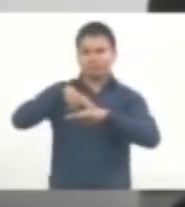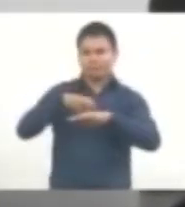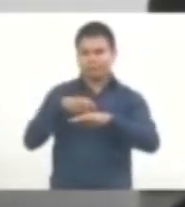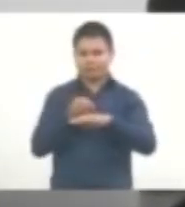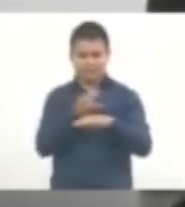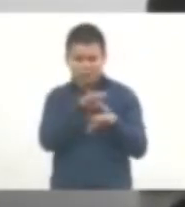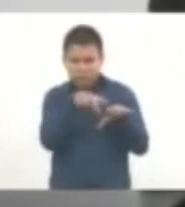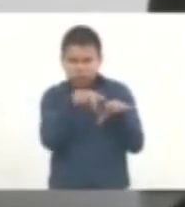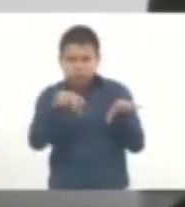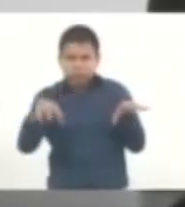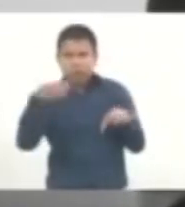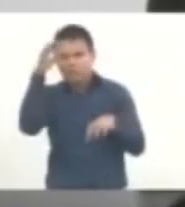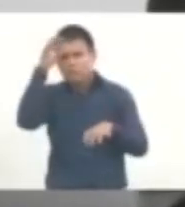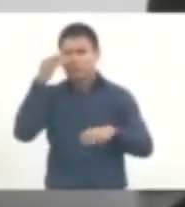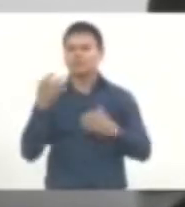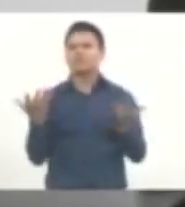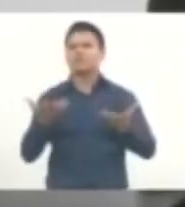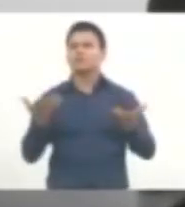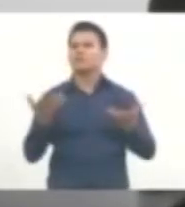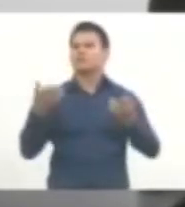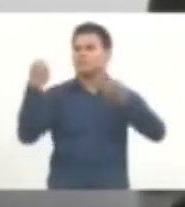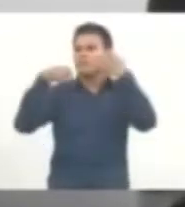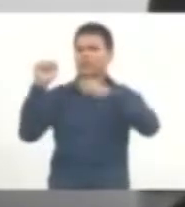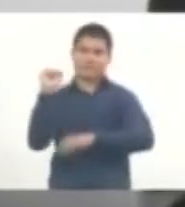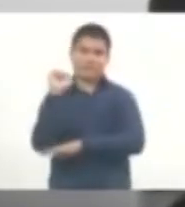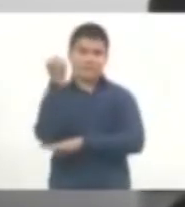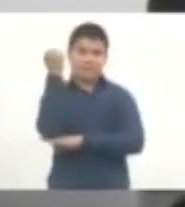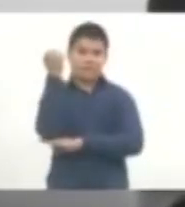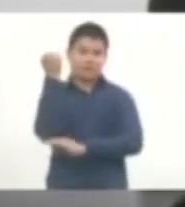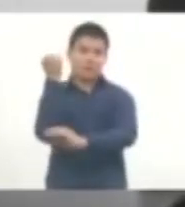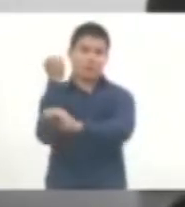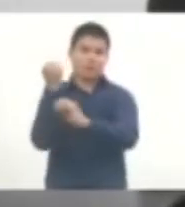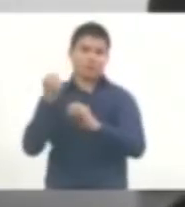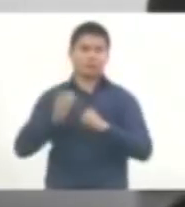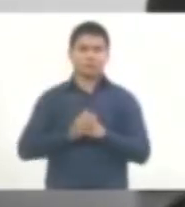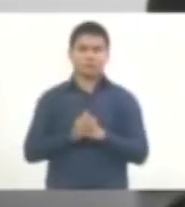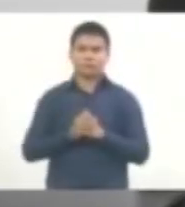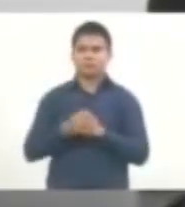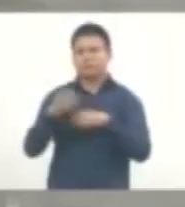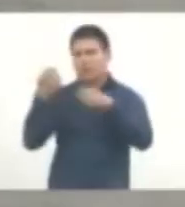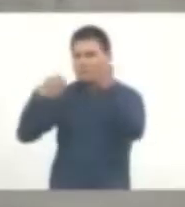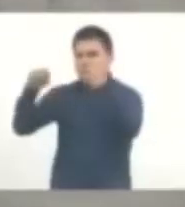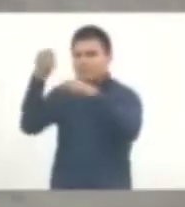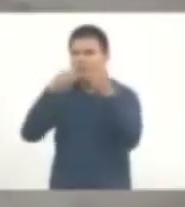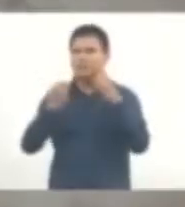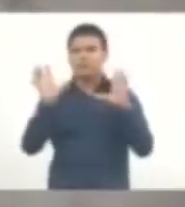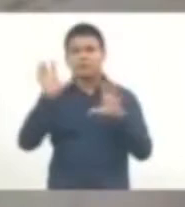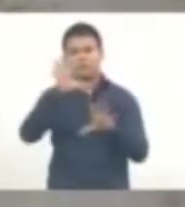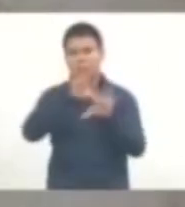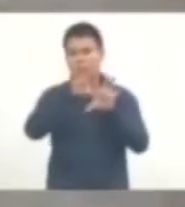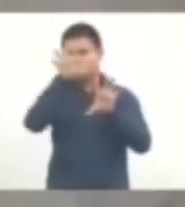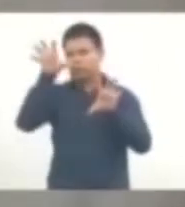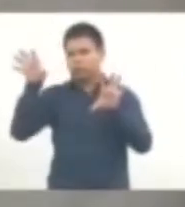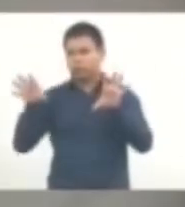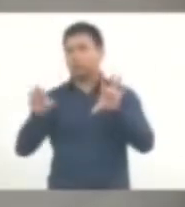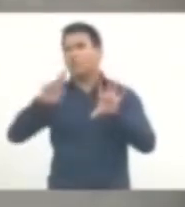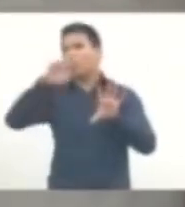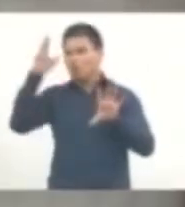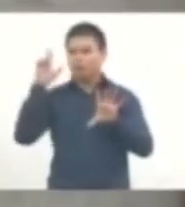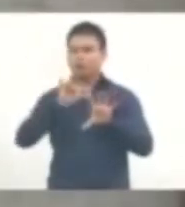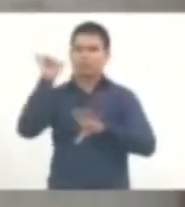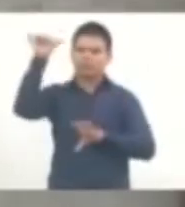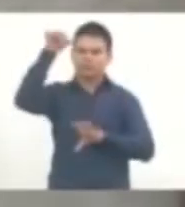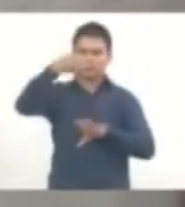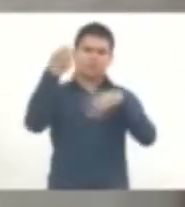hasta Maicao, al parecer para ser pasada o transportada hacia otro país. En el operativo fue detenido el conductor del vehículo,